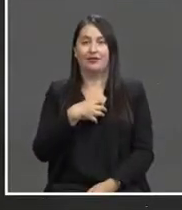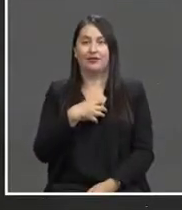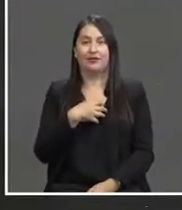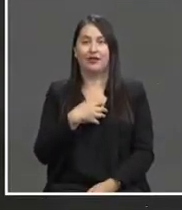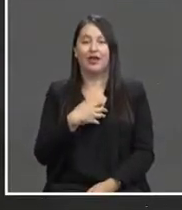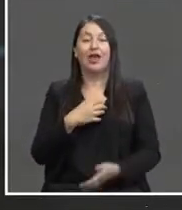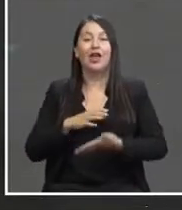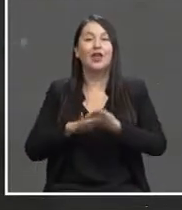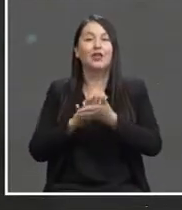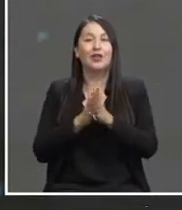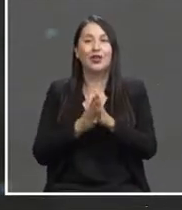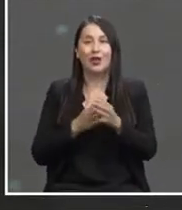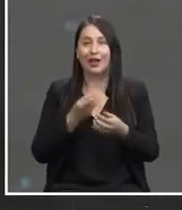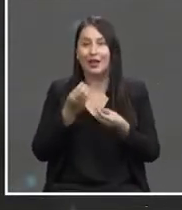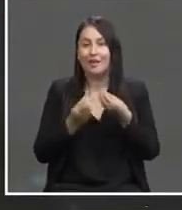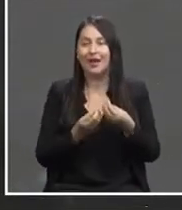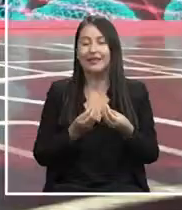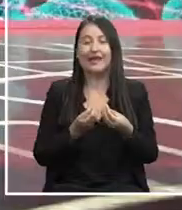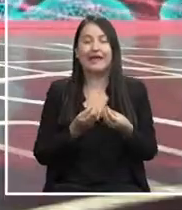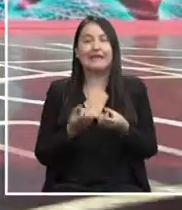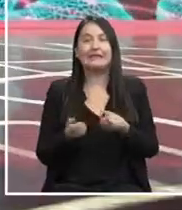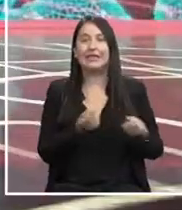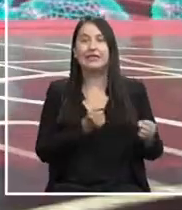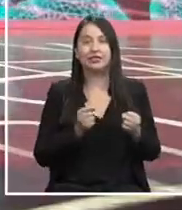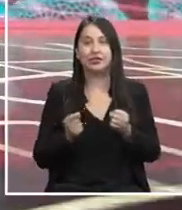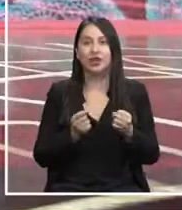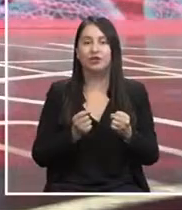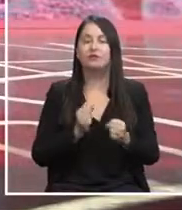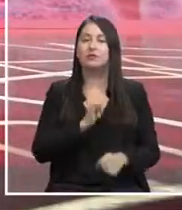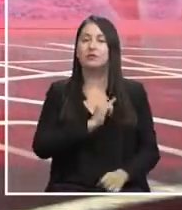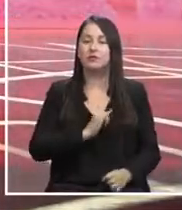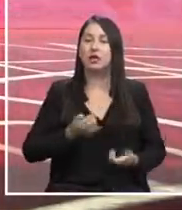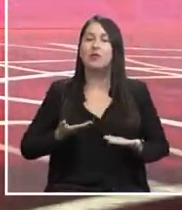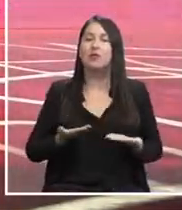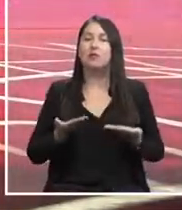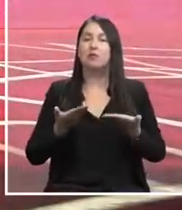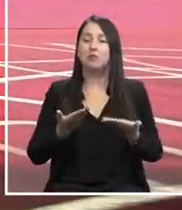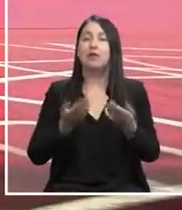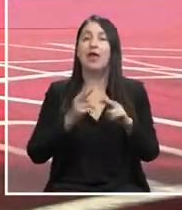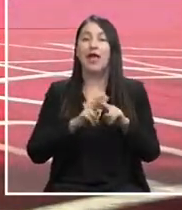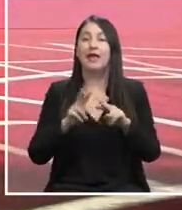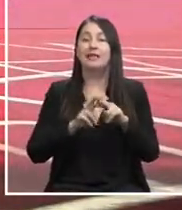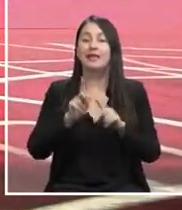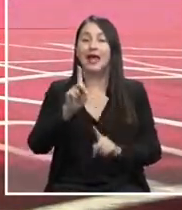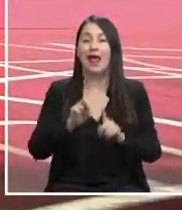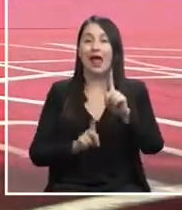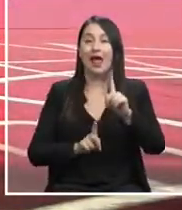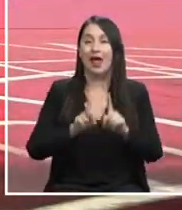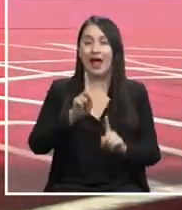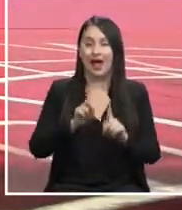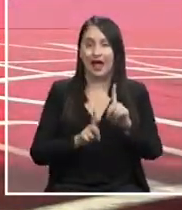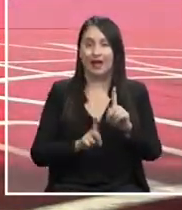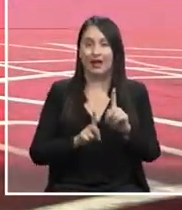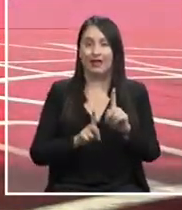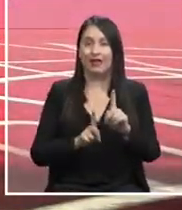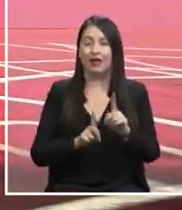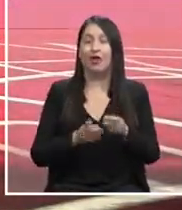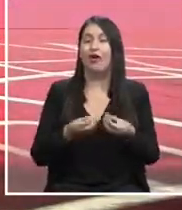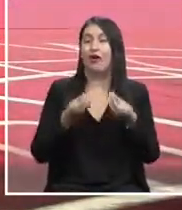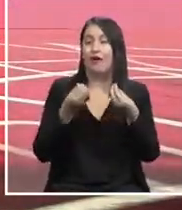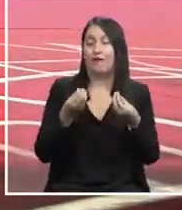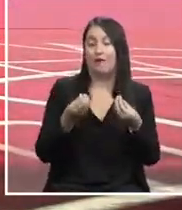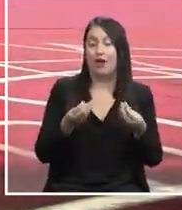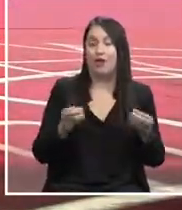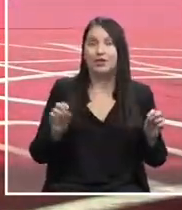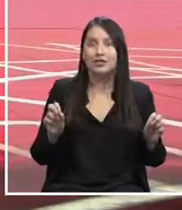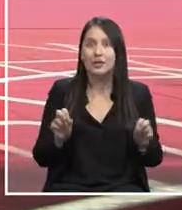lo que me pone en tensión. Es estar en disposición de hacer algo, digamos, virtuoso, justamente, excelente, que llama la